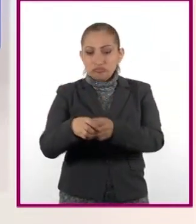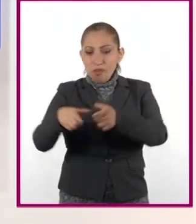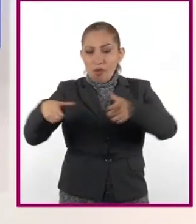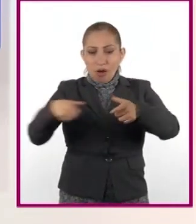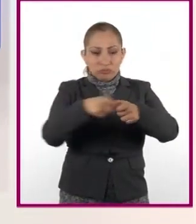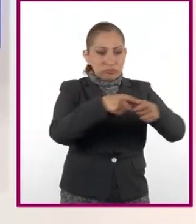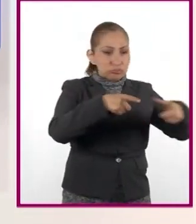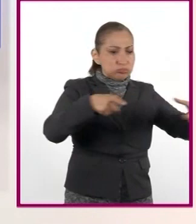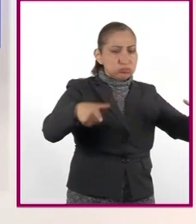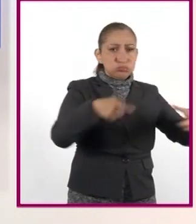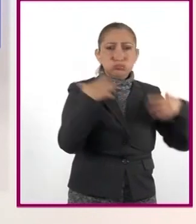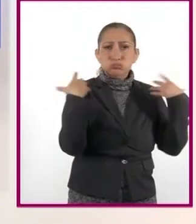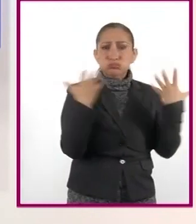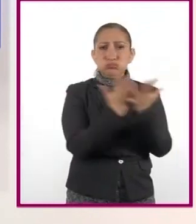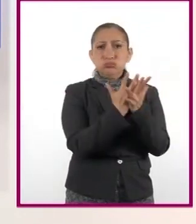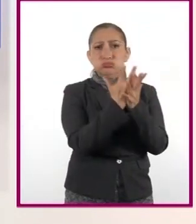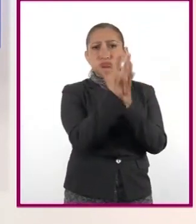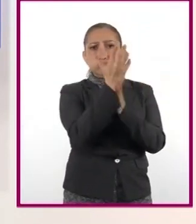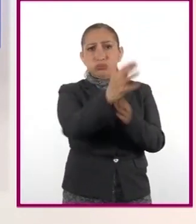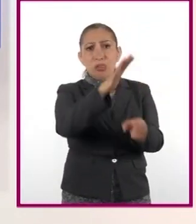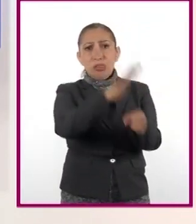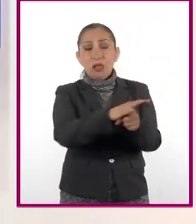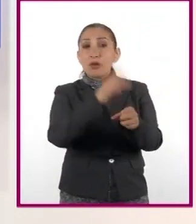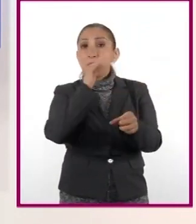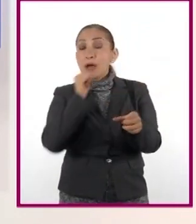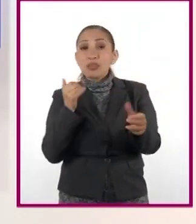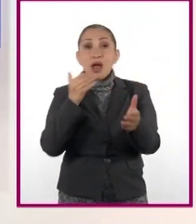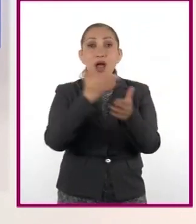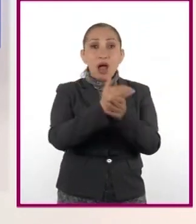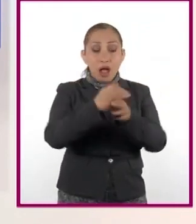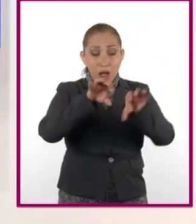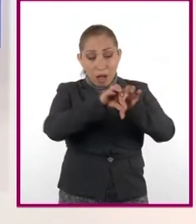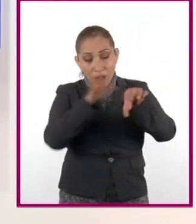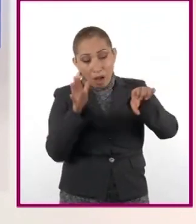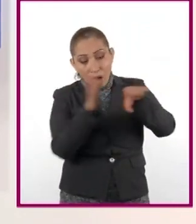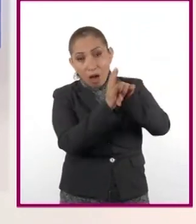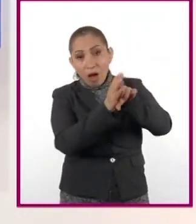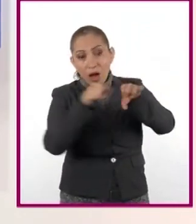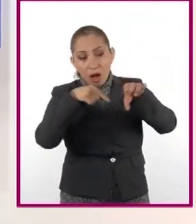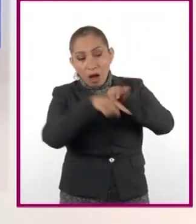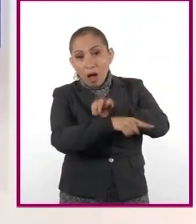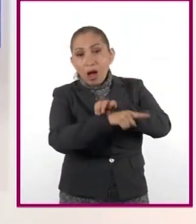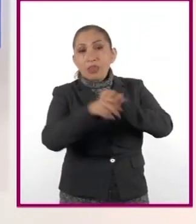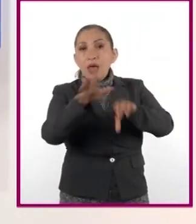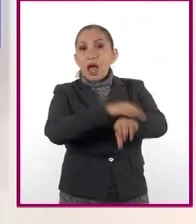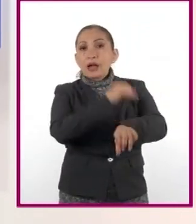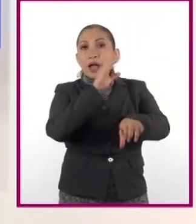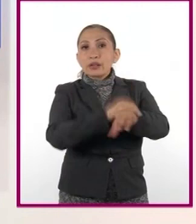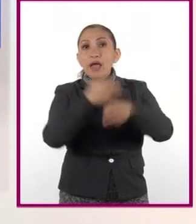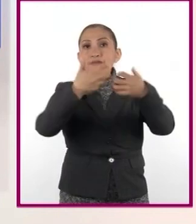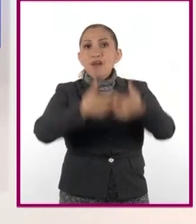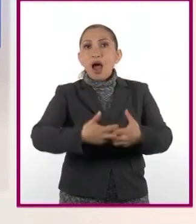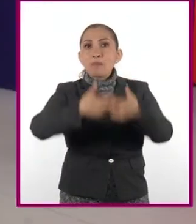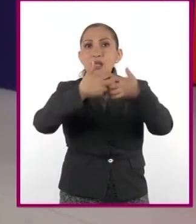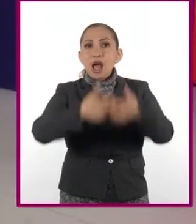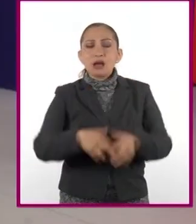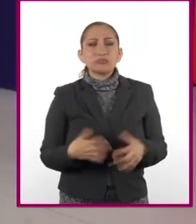en colonias tan grandes que bloquean la entrada de los ductos de las plantas de energía y las